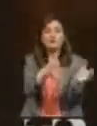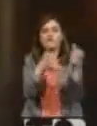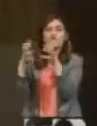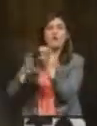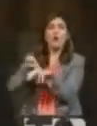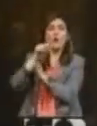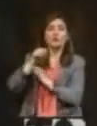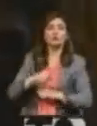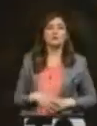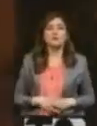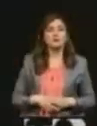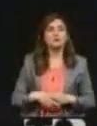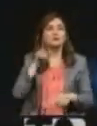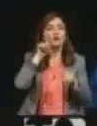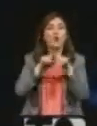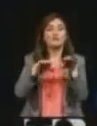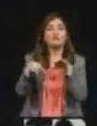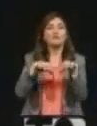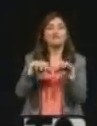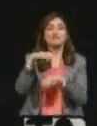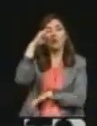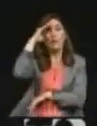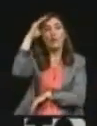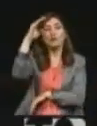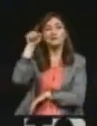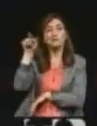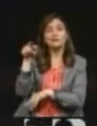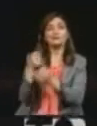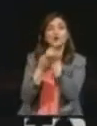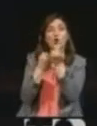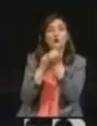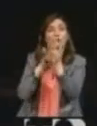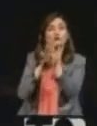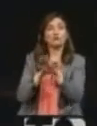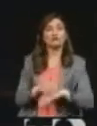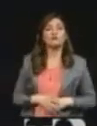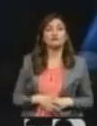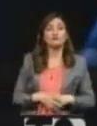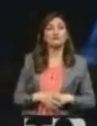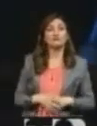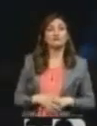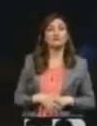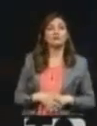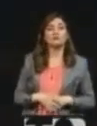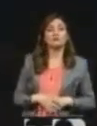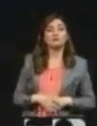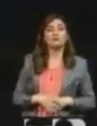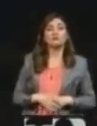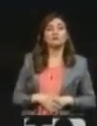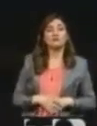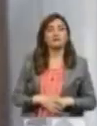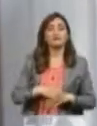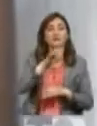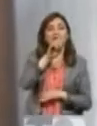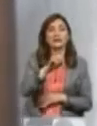transportando. Siempre actuaban en coordinación con el brazo armado de la organización, conformada por Andrés M., alias El Javi, Darío T.,